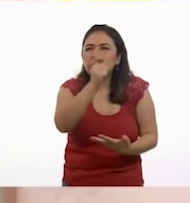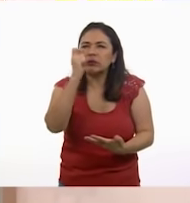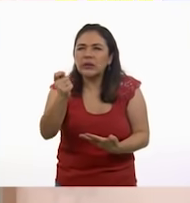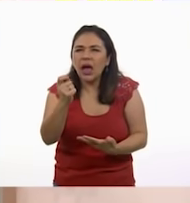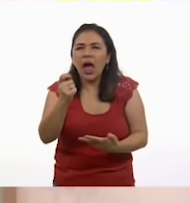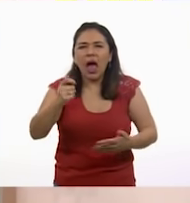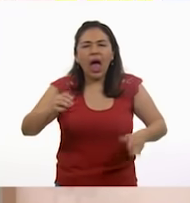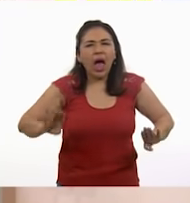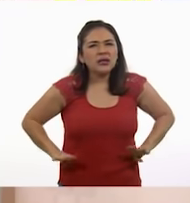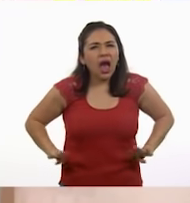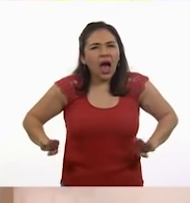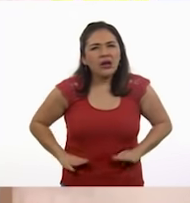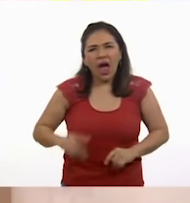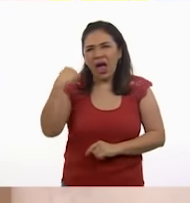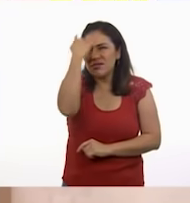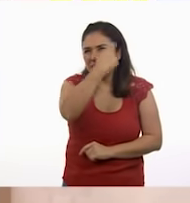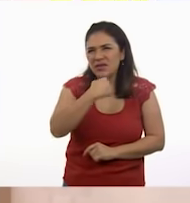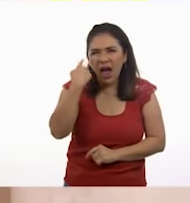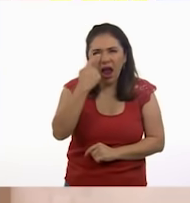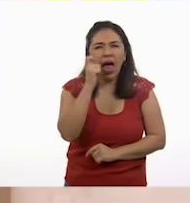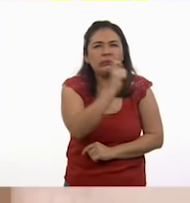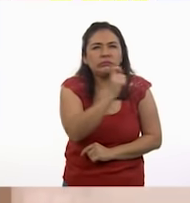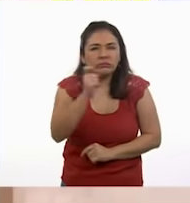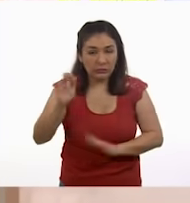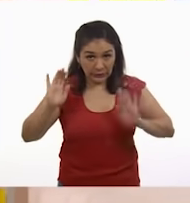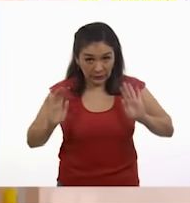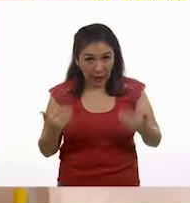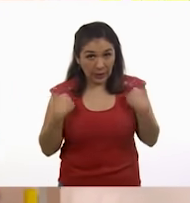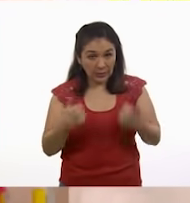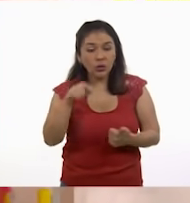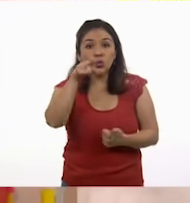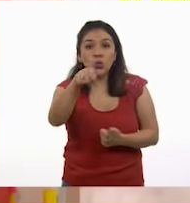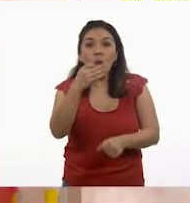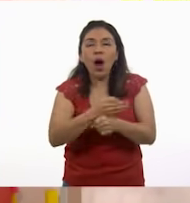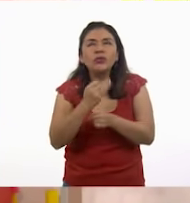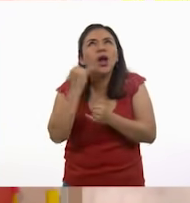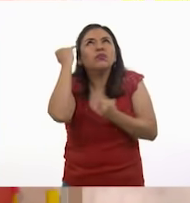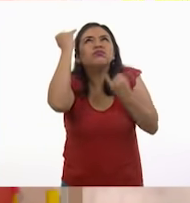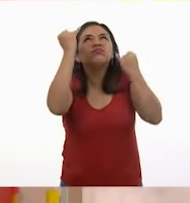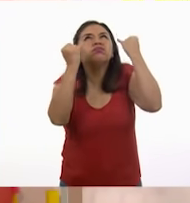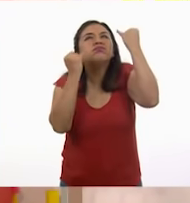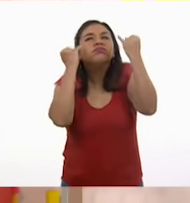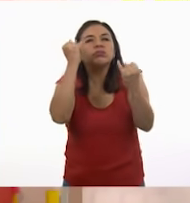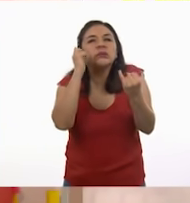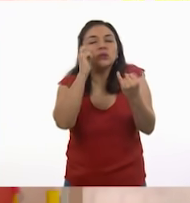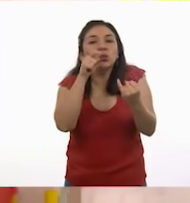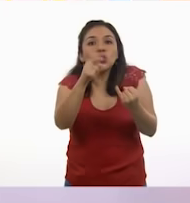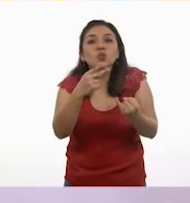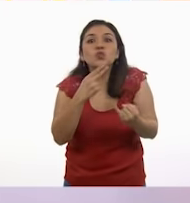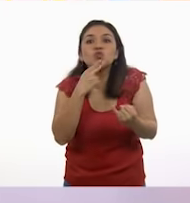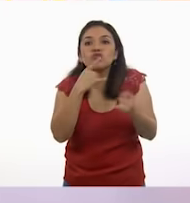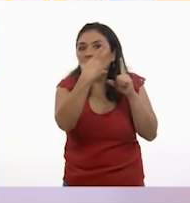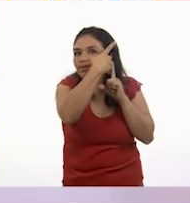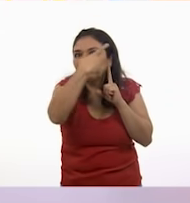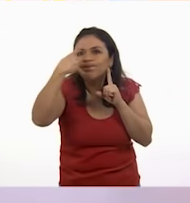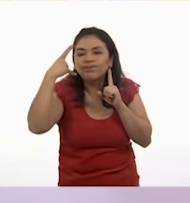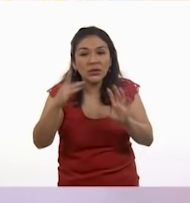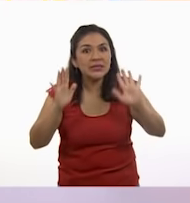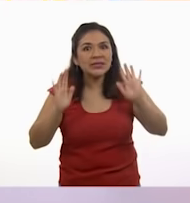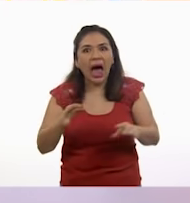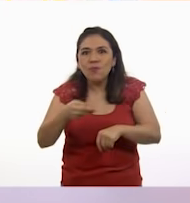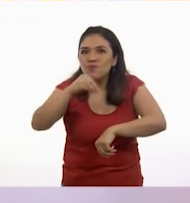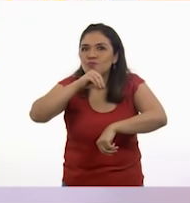de sus de sus rasgos vamos a imaginar que estamos utilizando una de las máscaras a ver yo me voy a